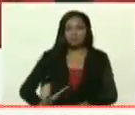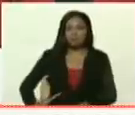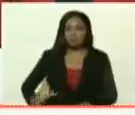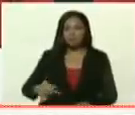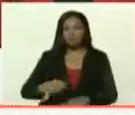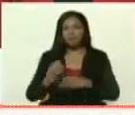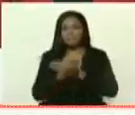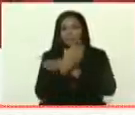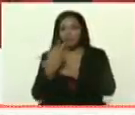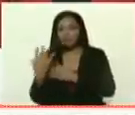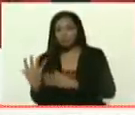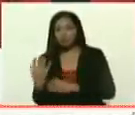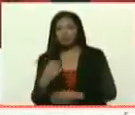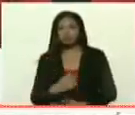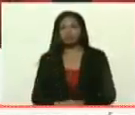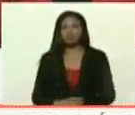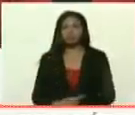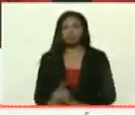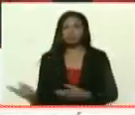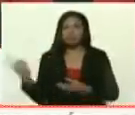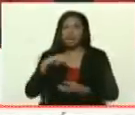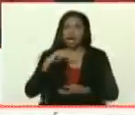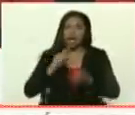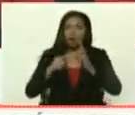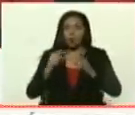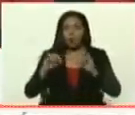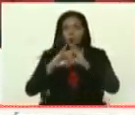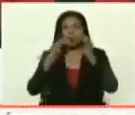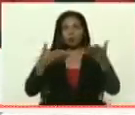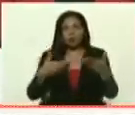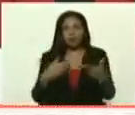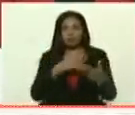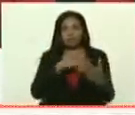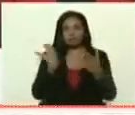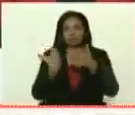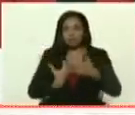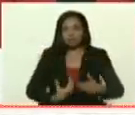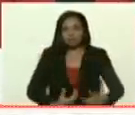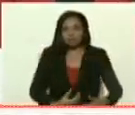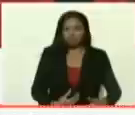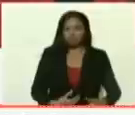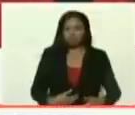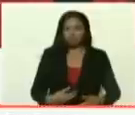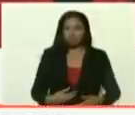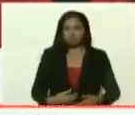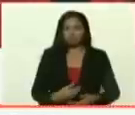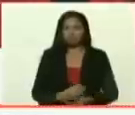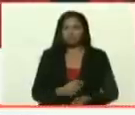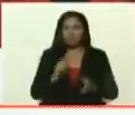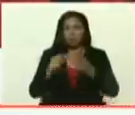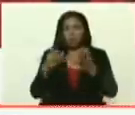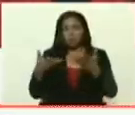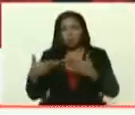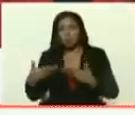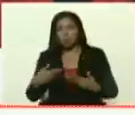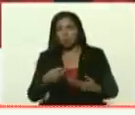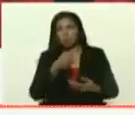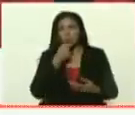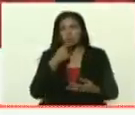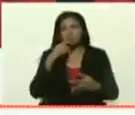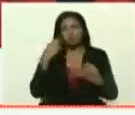Miraflores. Me trajo algunos regalos, esta manta hermosa, y algunos regalos bien maravillosos, de